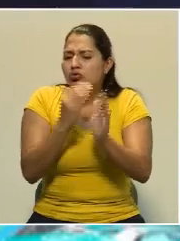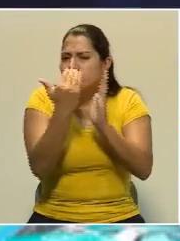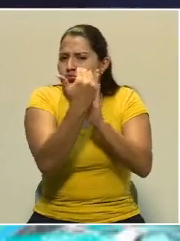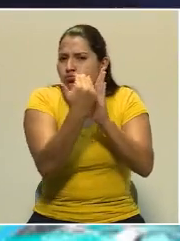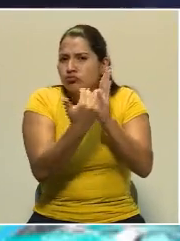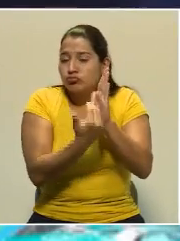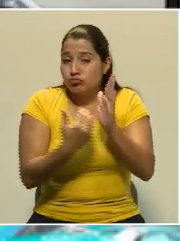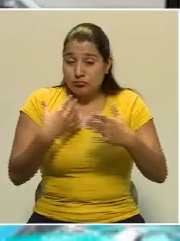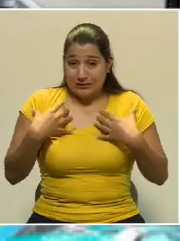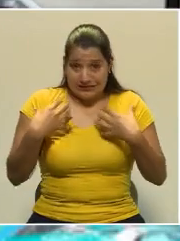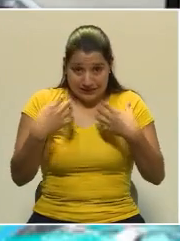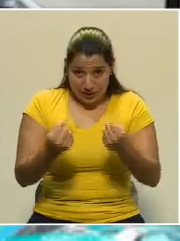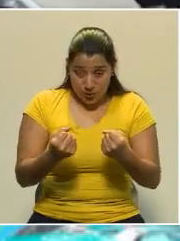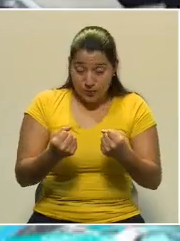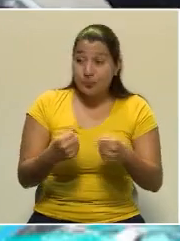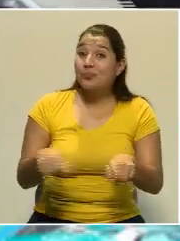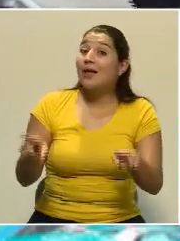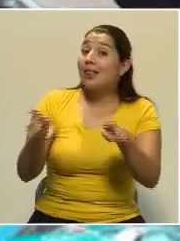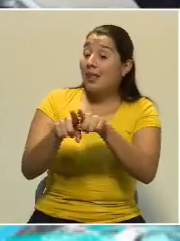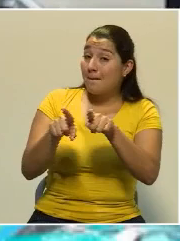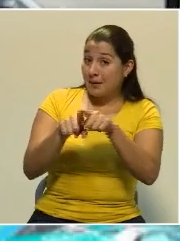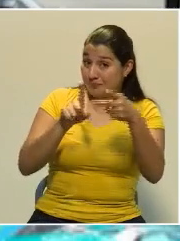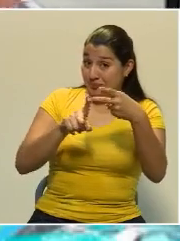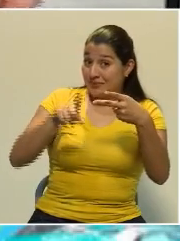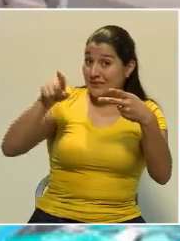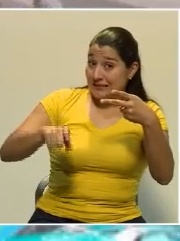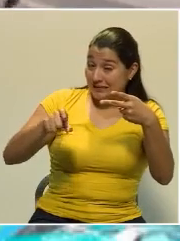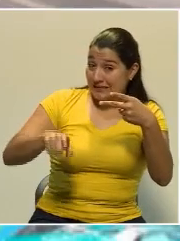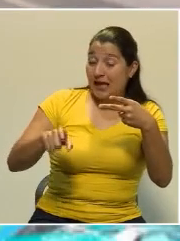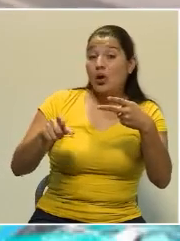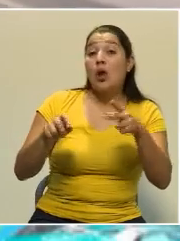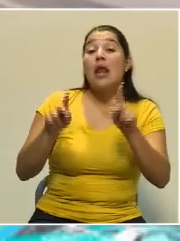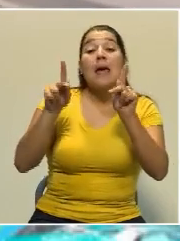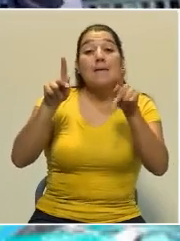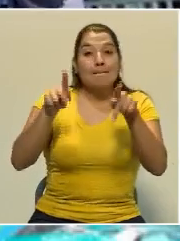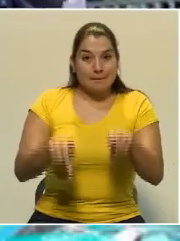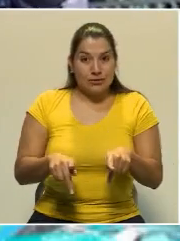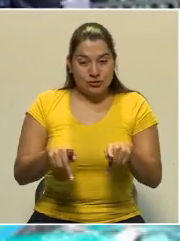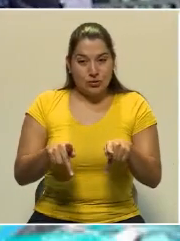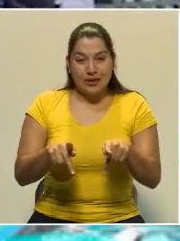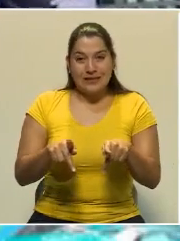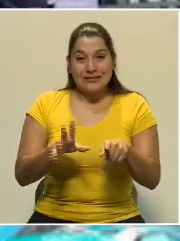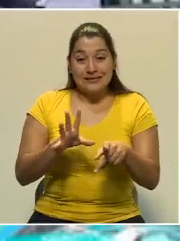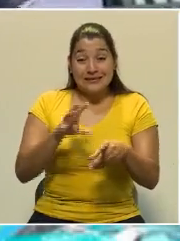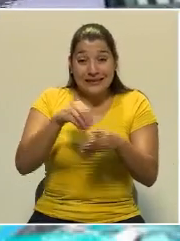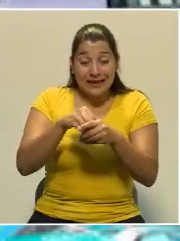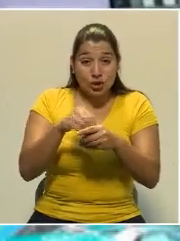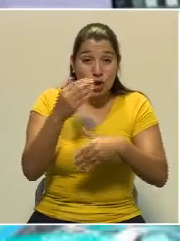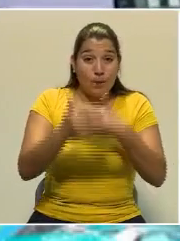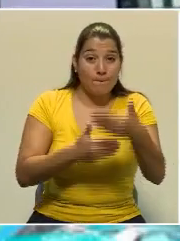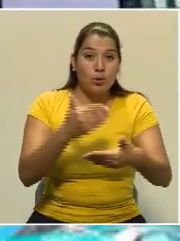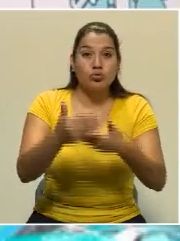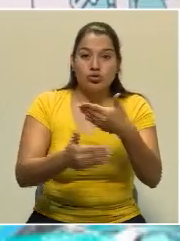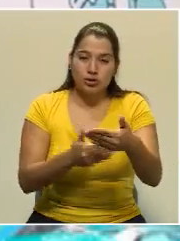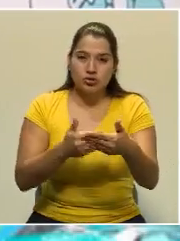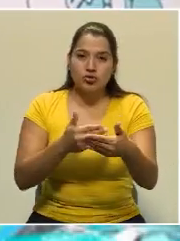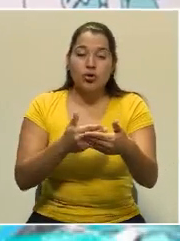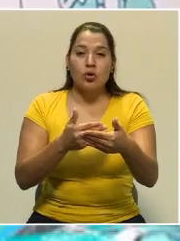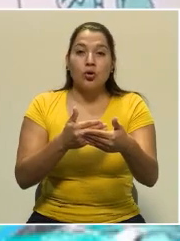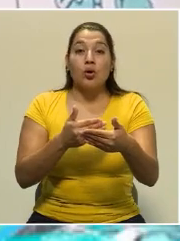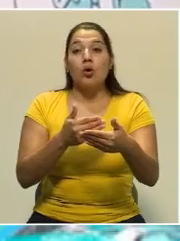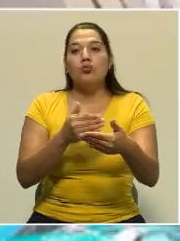Es necesario también que las personas involucradas, por lo menos en este proceso, hagan cumplir esos